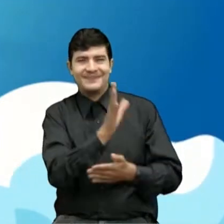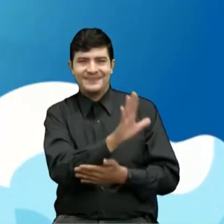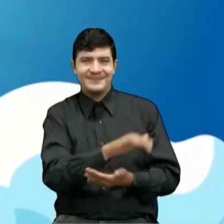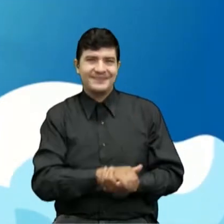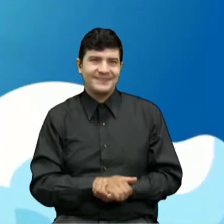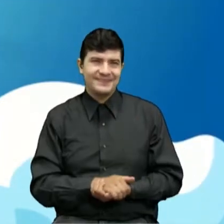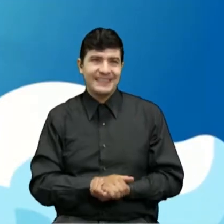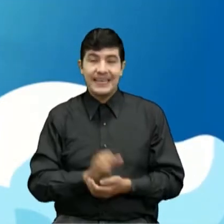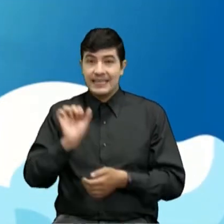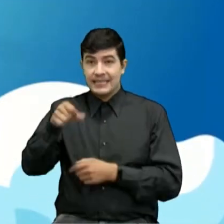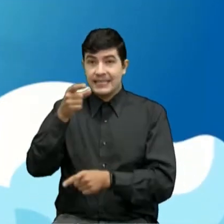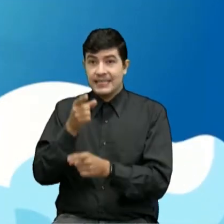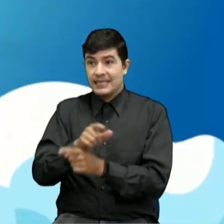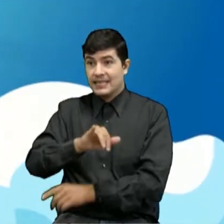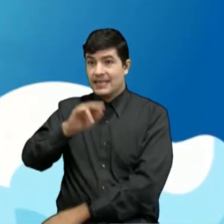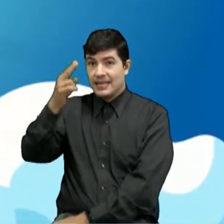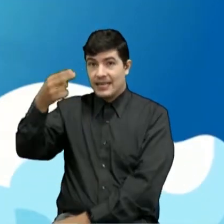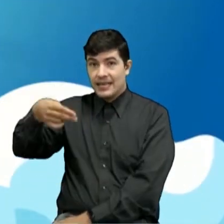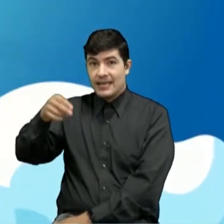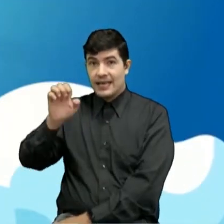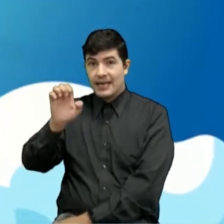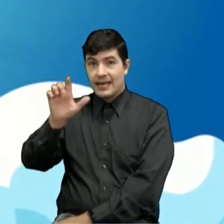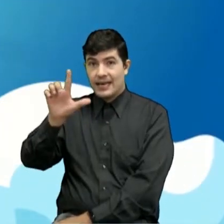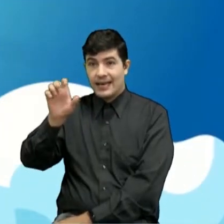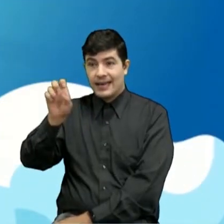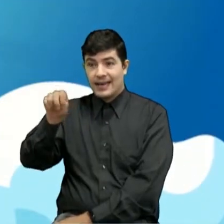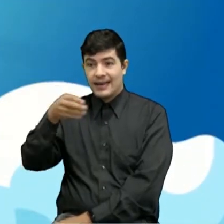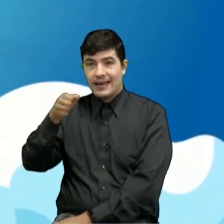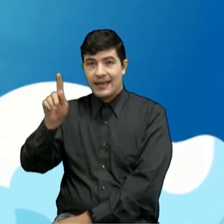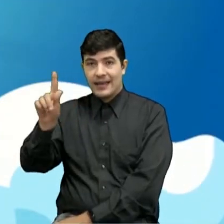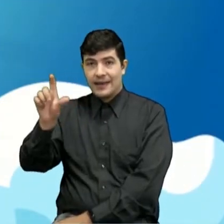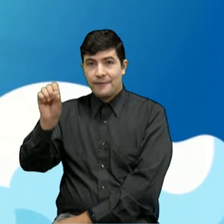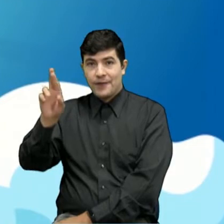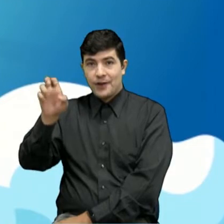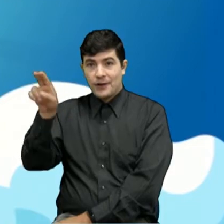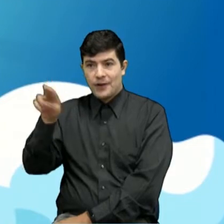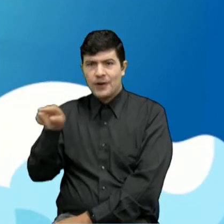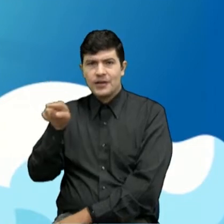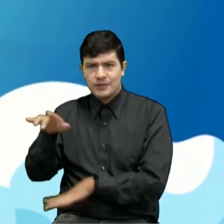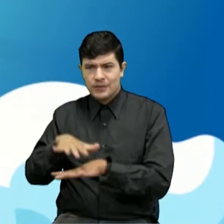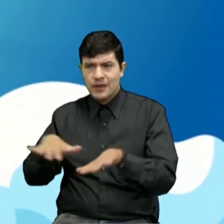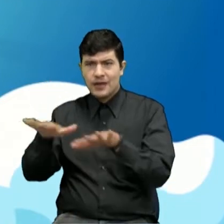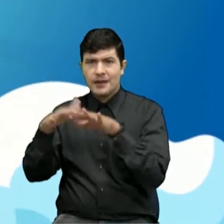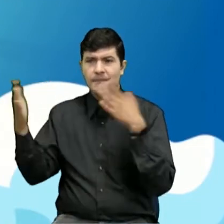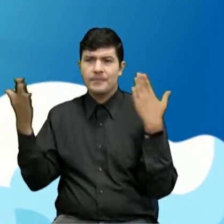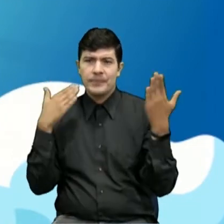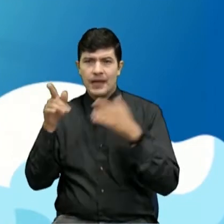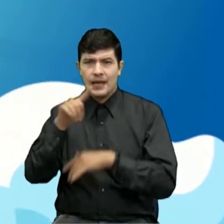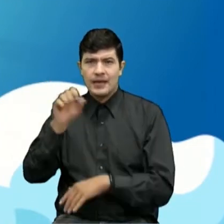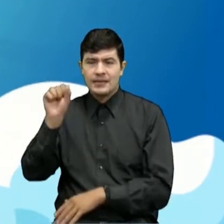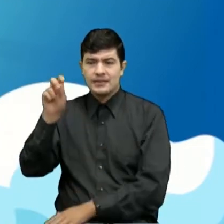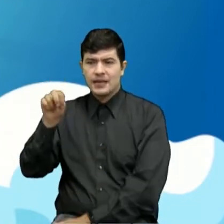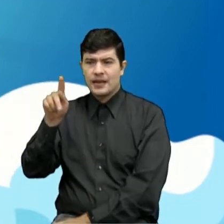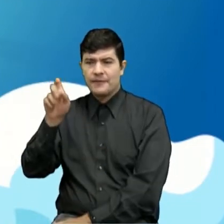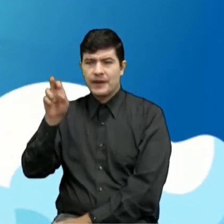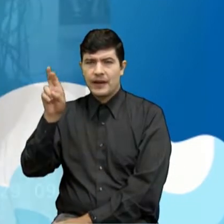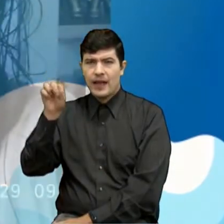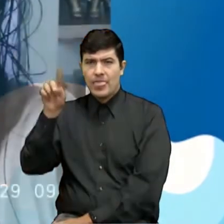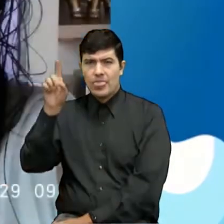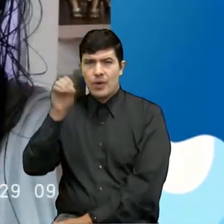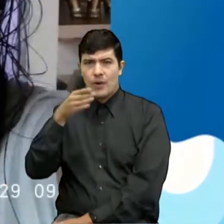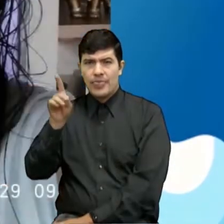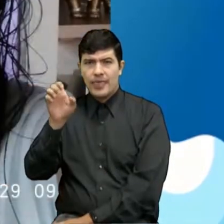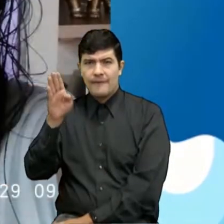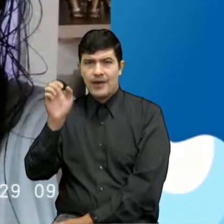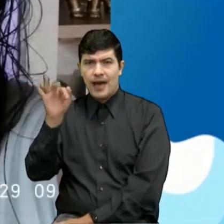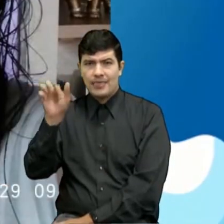también. Tengo a Helen Flores desde la vereda San Bernardo de Bata en el municipio de Toledo Norte de